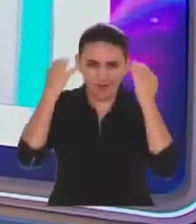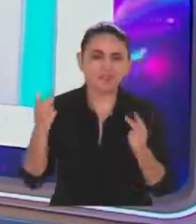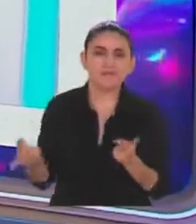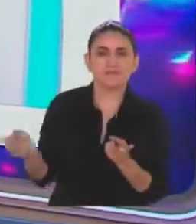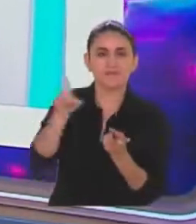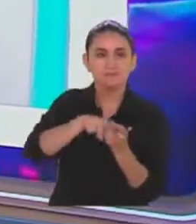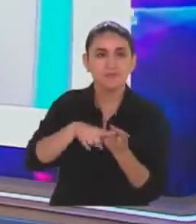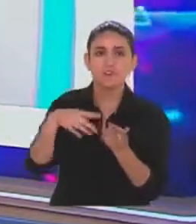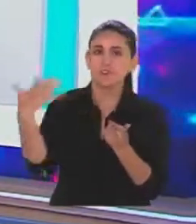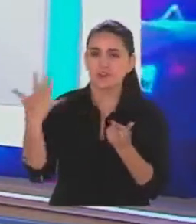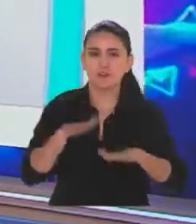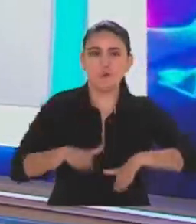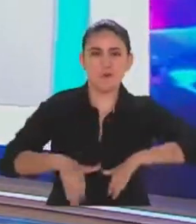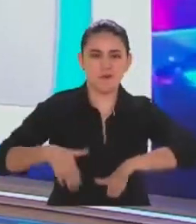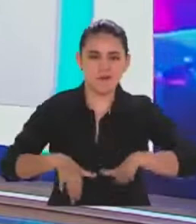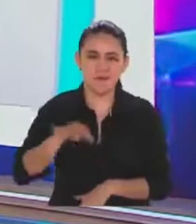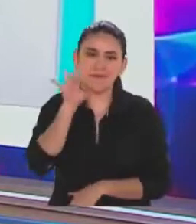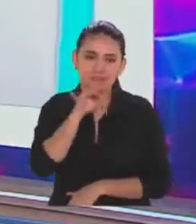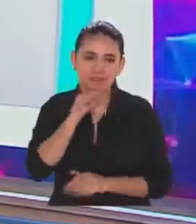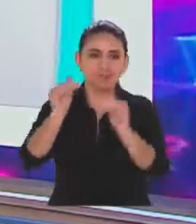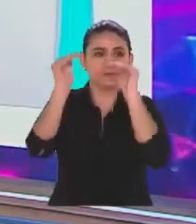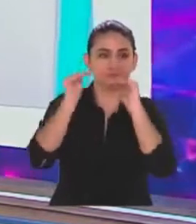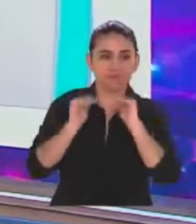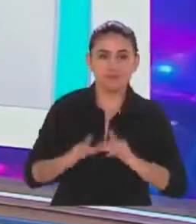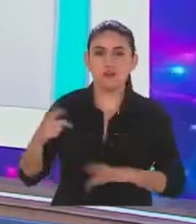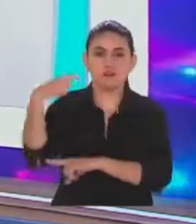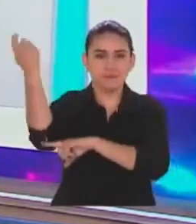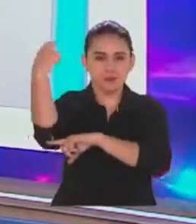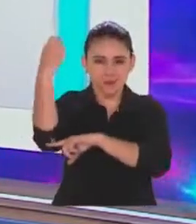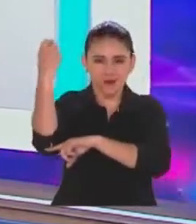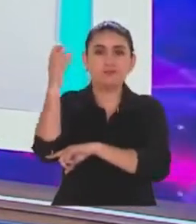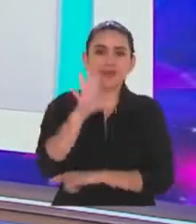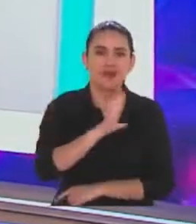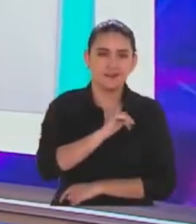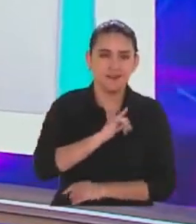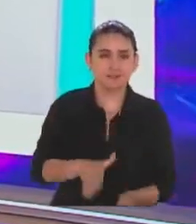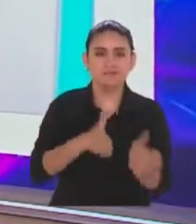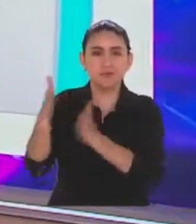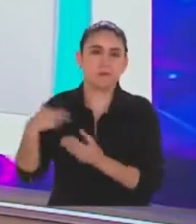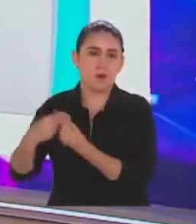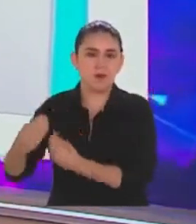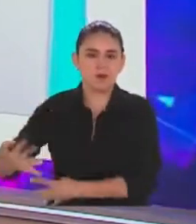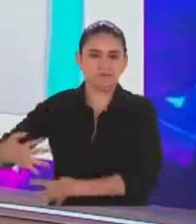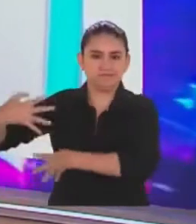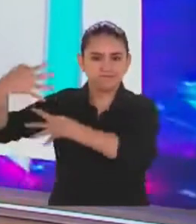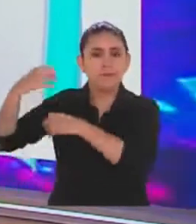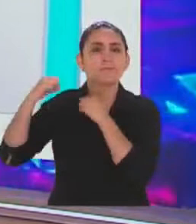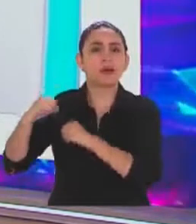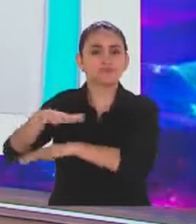desde el Torneo Internacional del Joropo, Catherine desde el Festival Petronio Álvarez y Felipe desde nuestra redacción para contarnos las